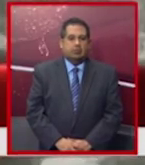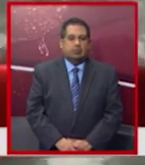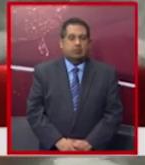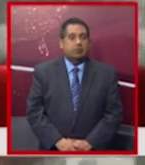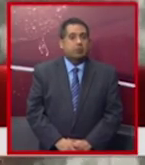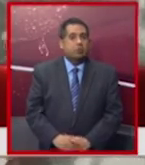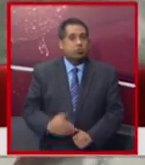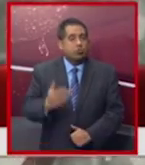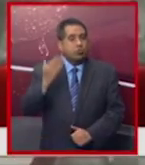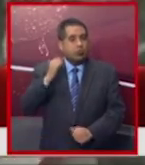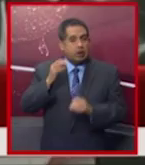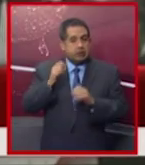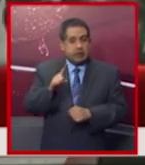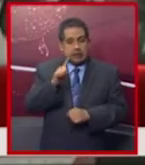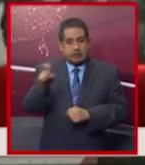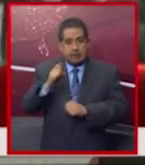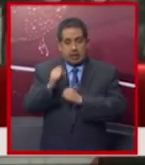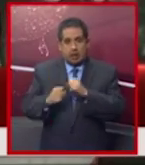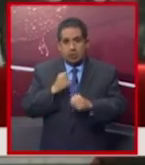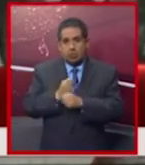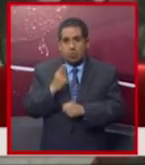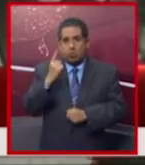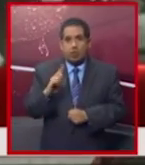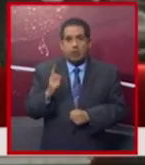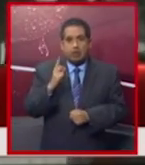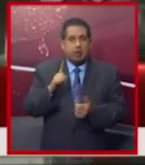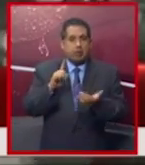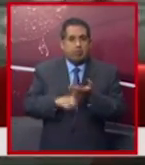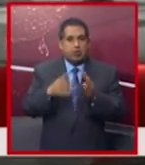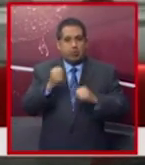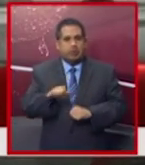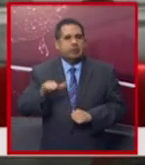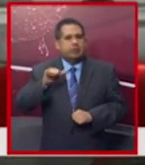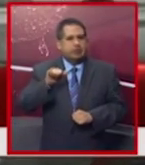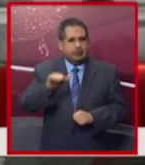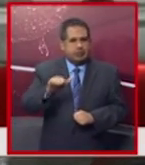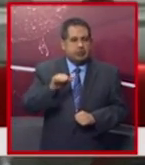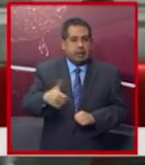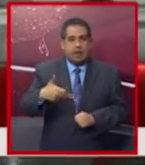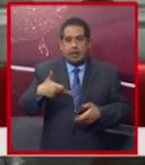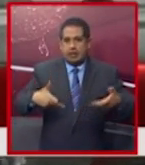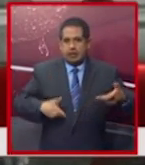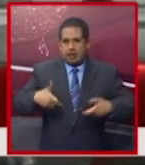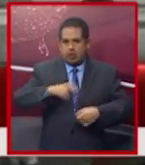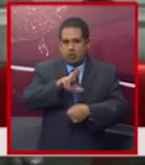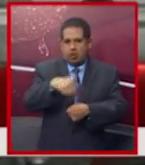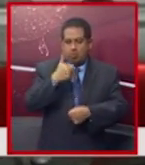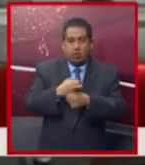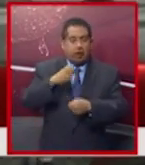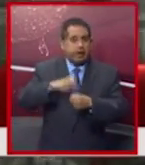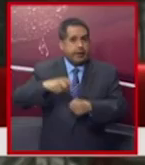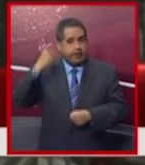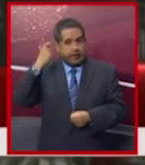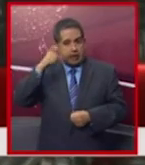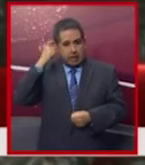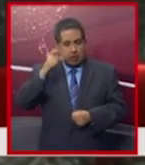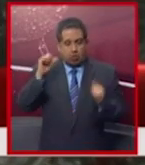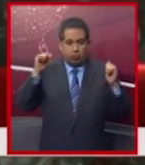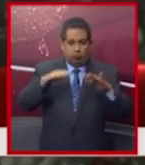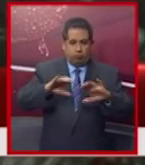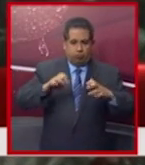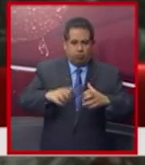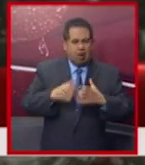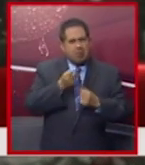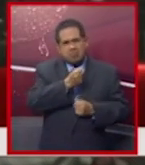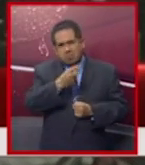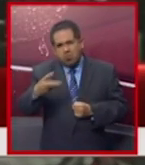Hace exactamente 100 años, el 1 de diciembre de 1916, el Teatro de la República en el estado de Querétaro albergó el sueño de